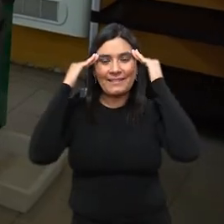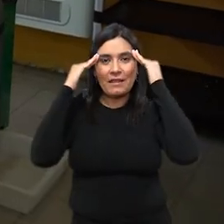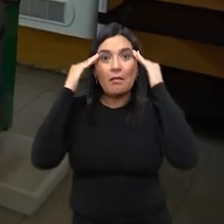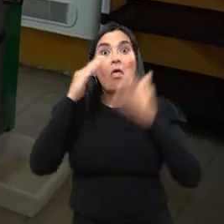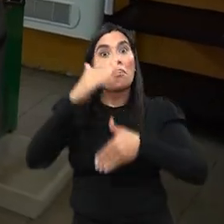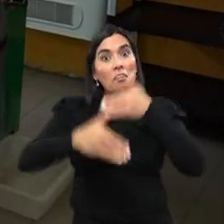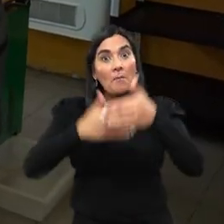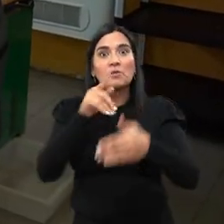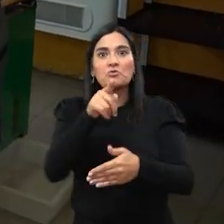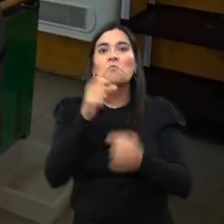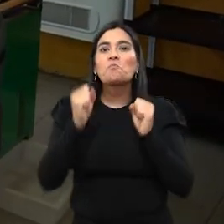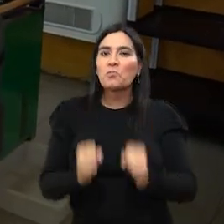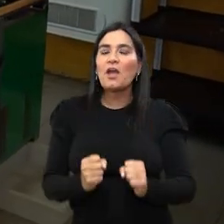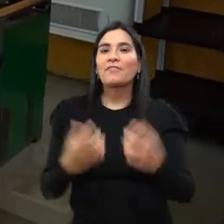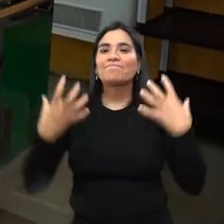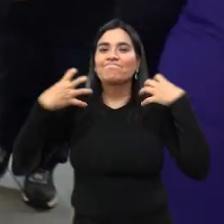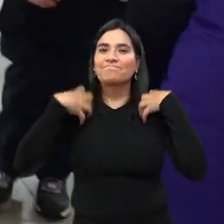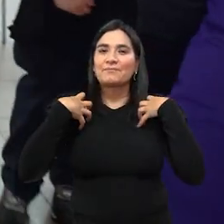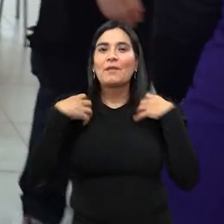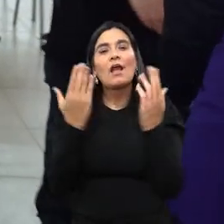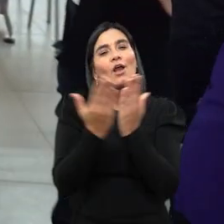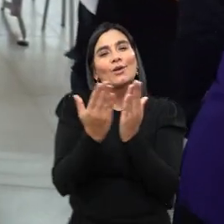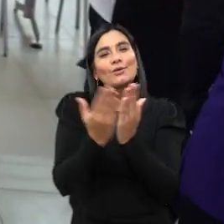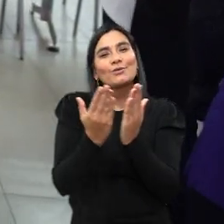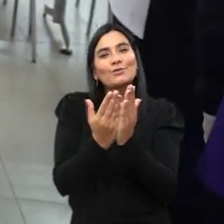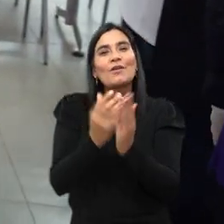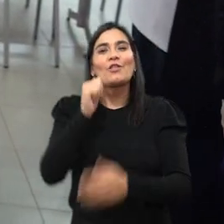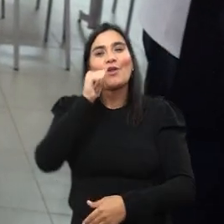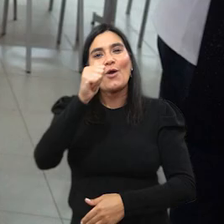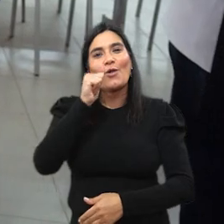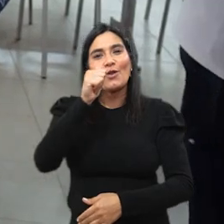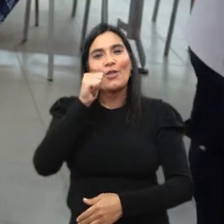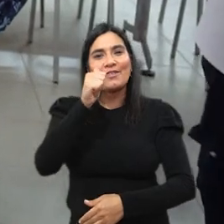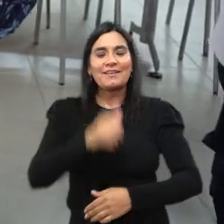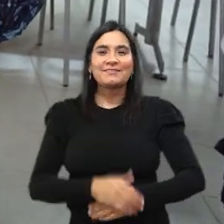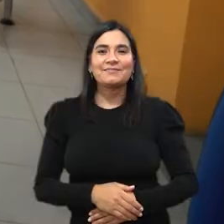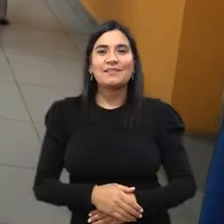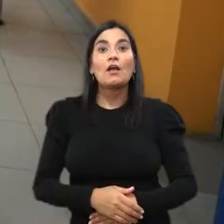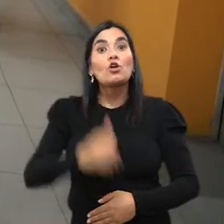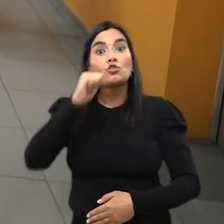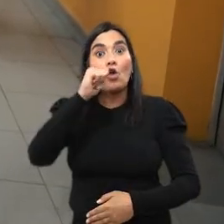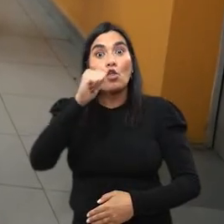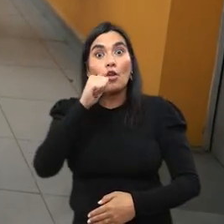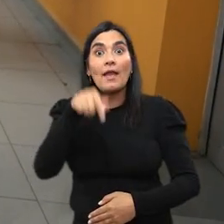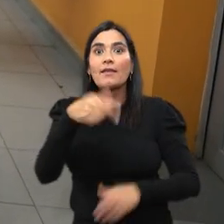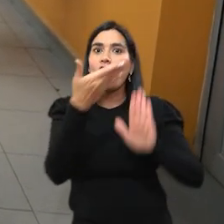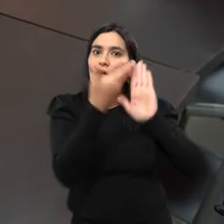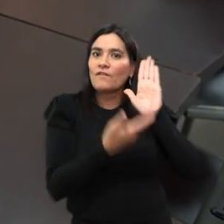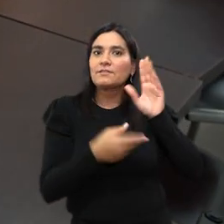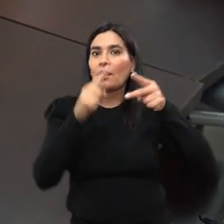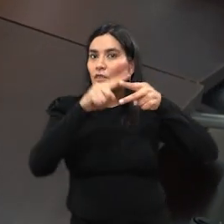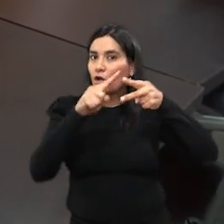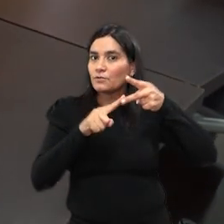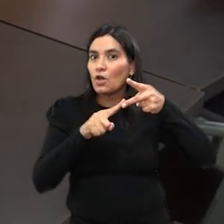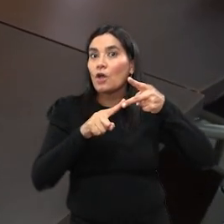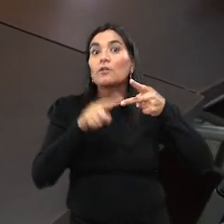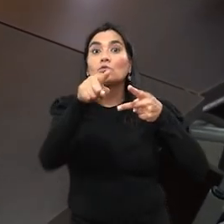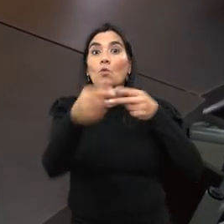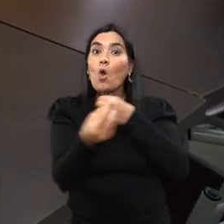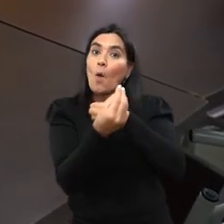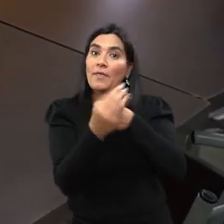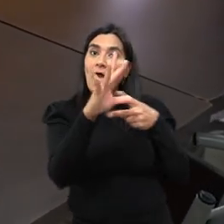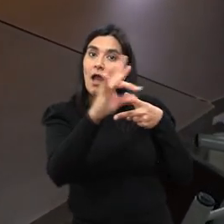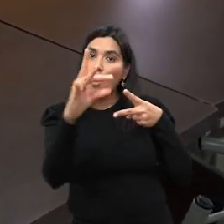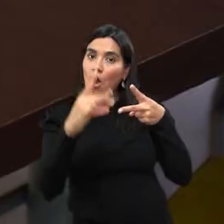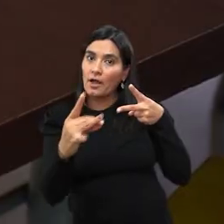para que puedas llevar adelante tus responsabilidades académicas día a día. Todos los días se ofrecen dos opciones de menú para tu